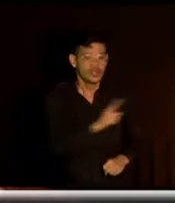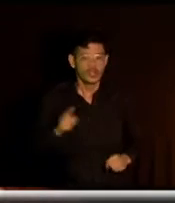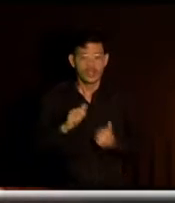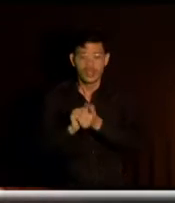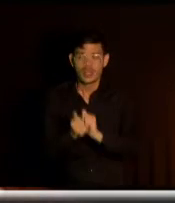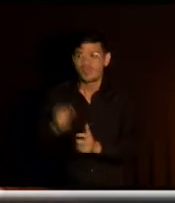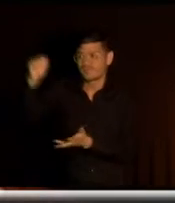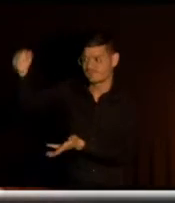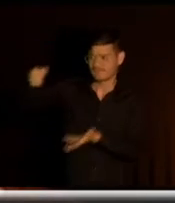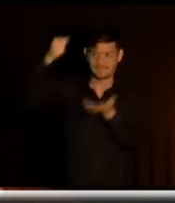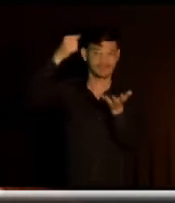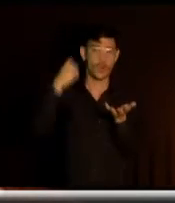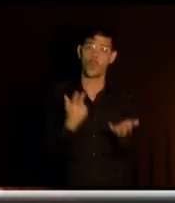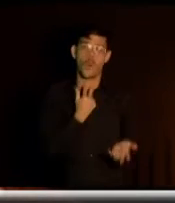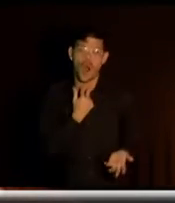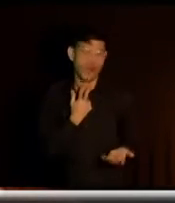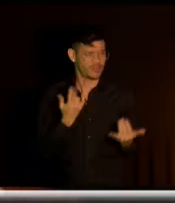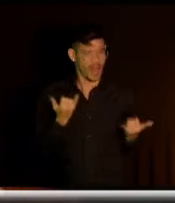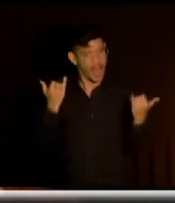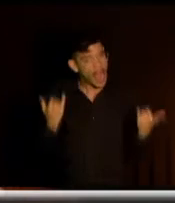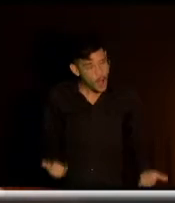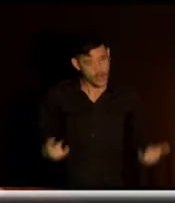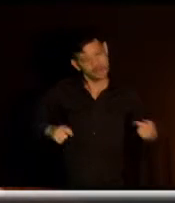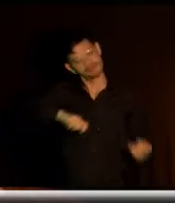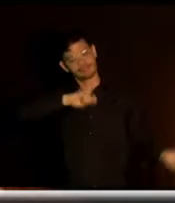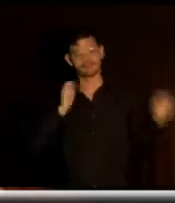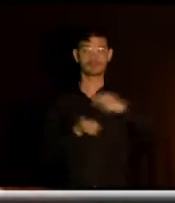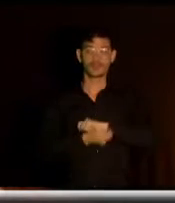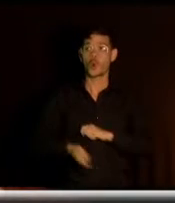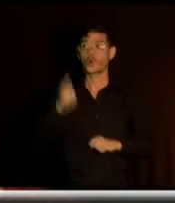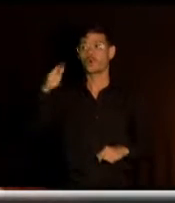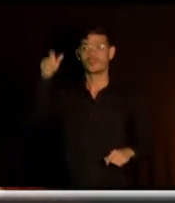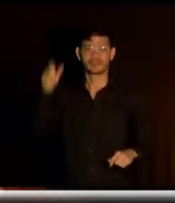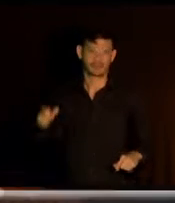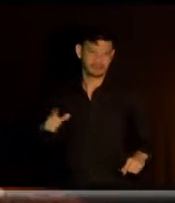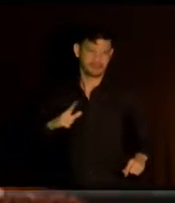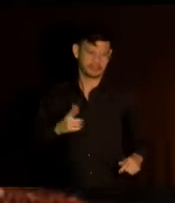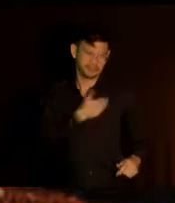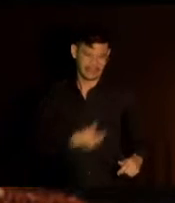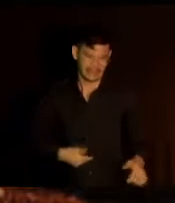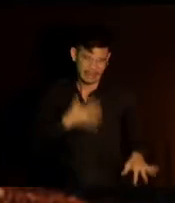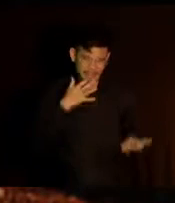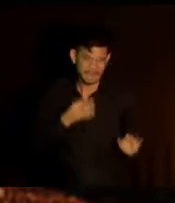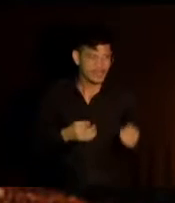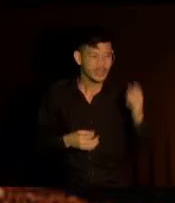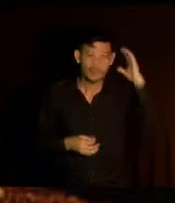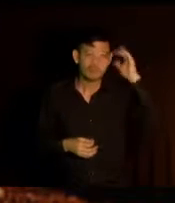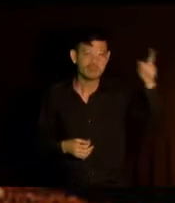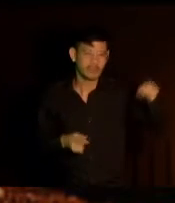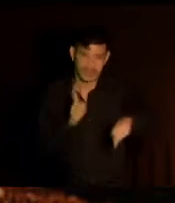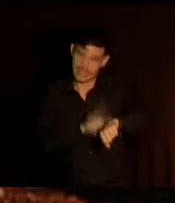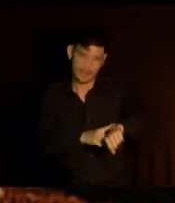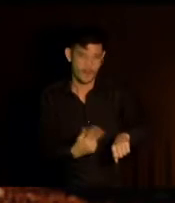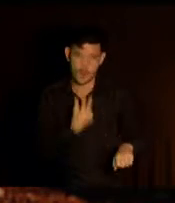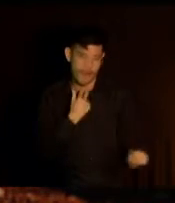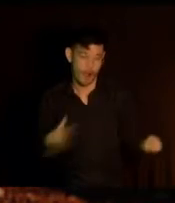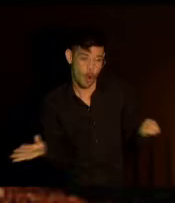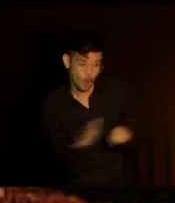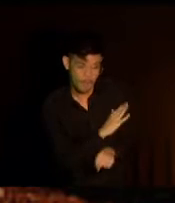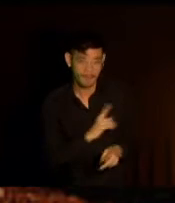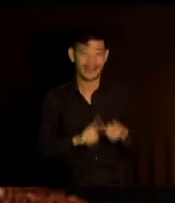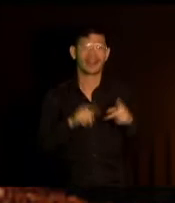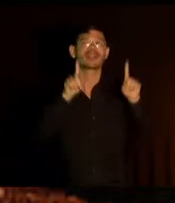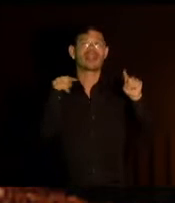tener un presidente que no le alcanza ni el tiempo, ni las ganas,